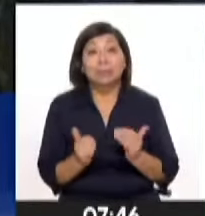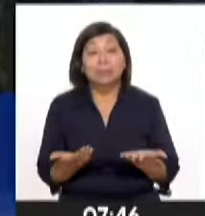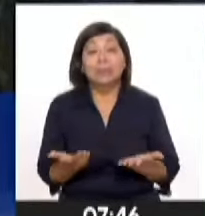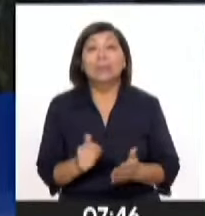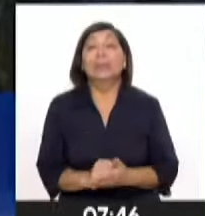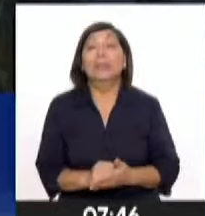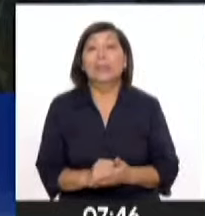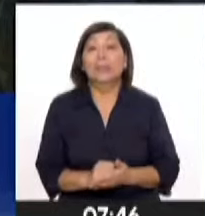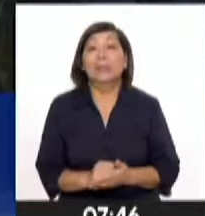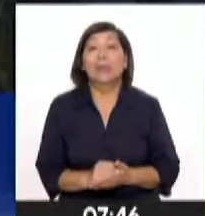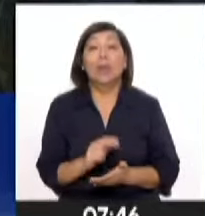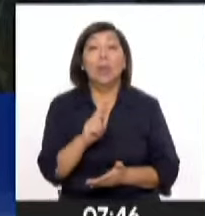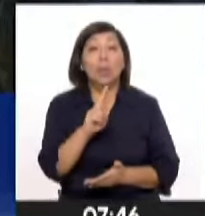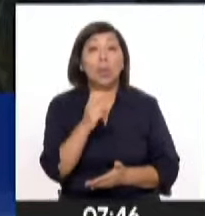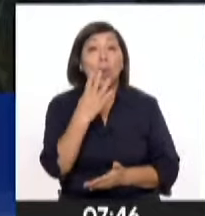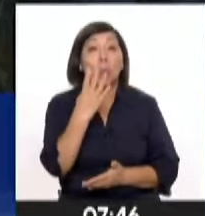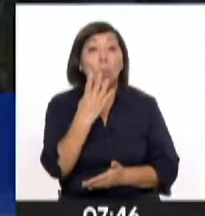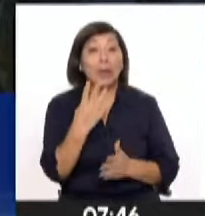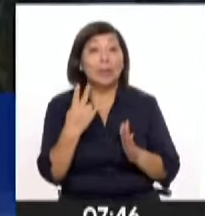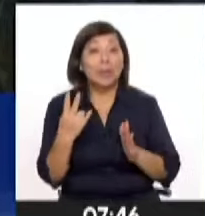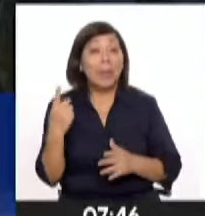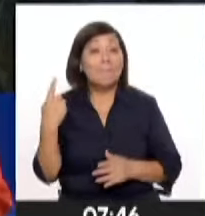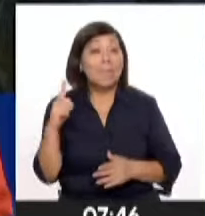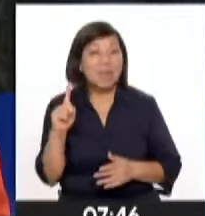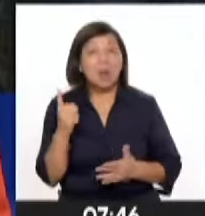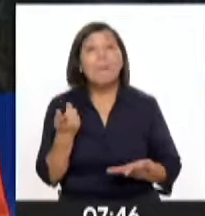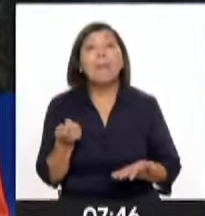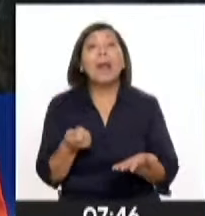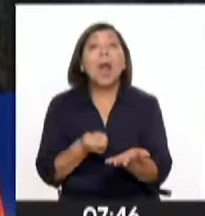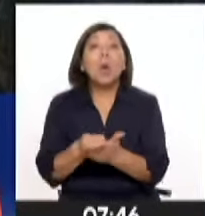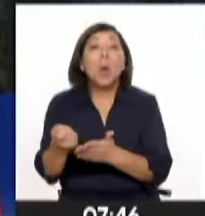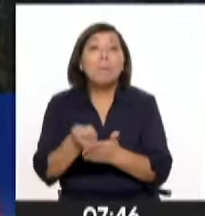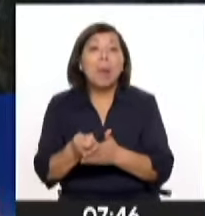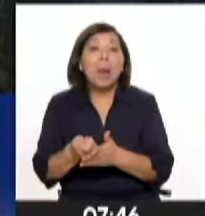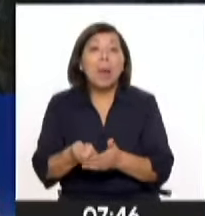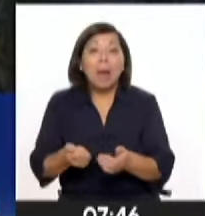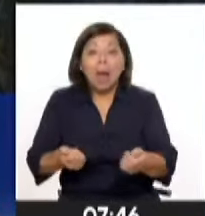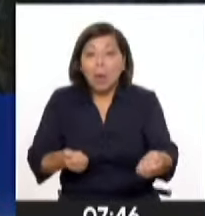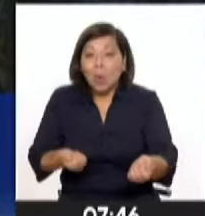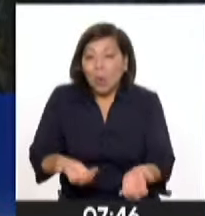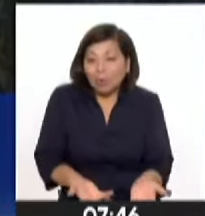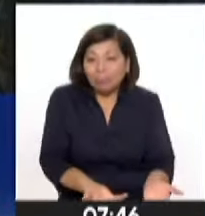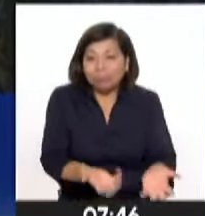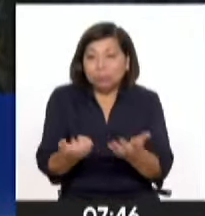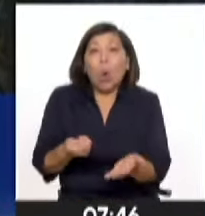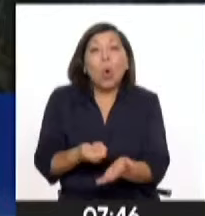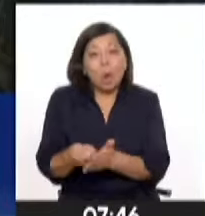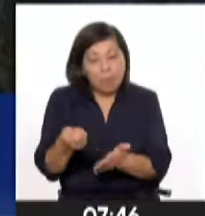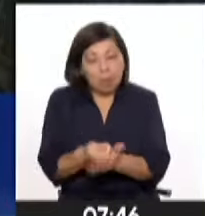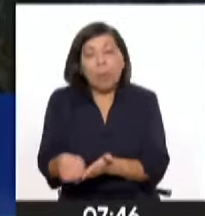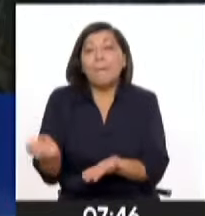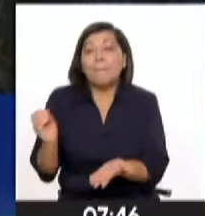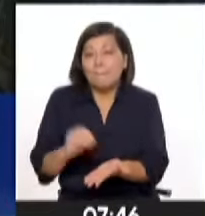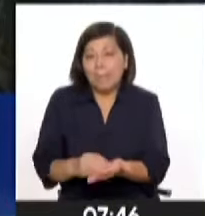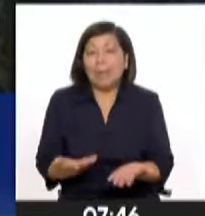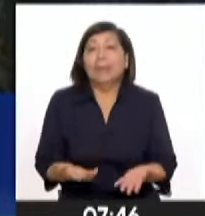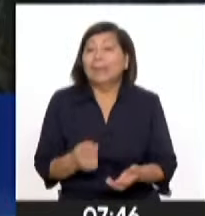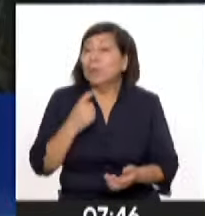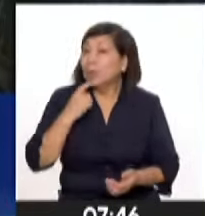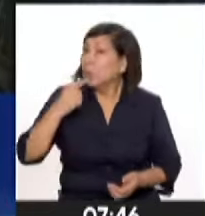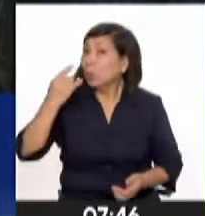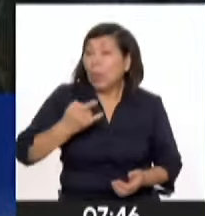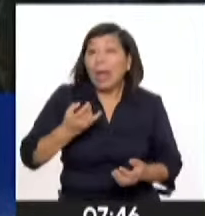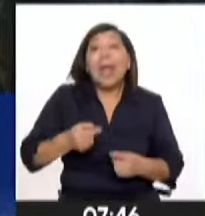destinar 247 millones para adquirir maquinarias. Vamos a adquirir maquinarias que son